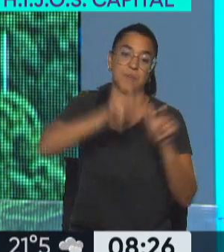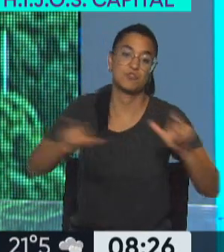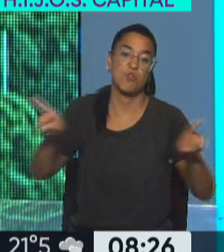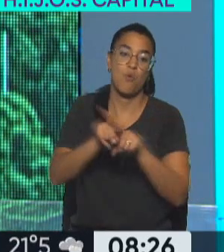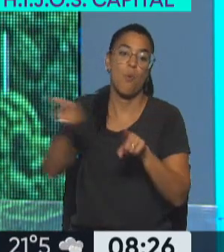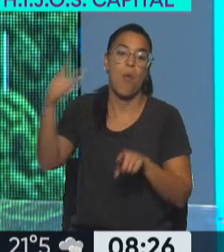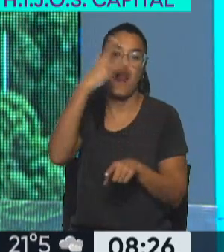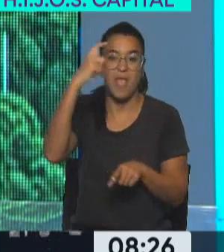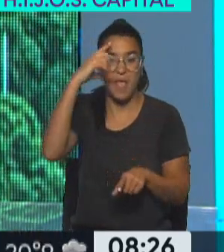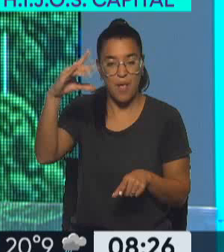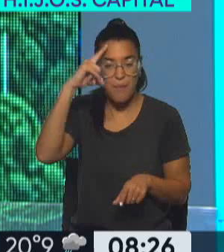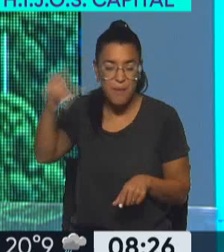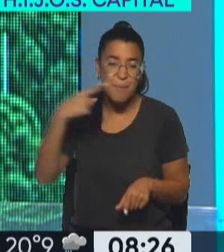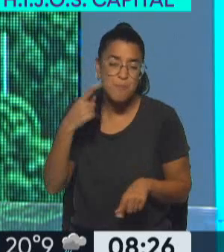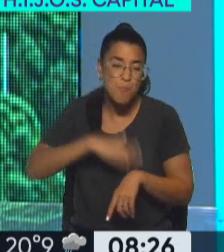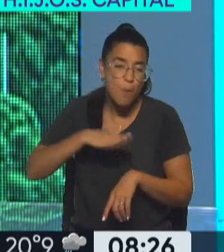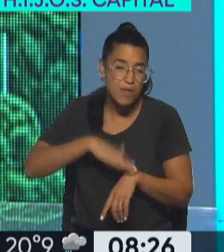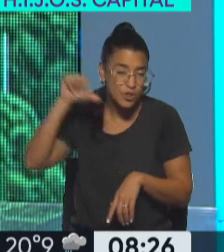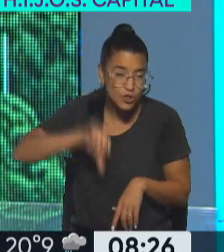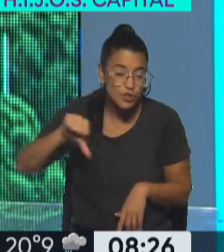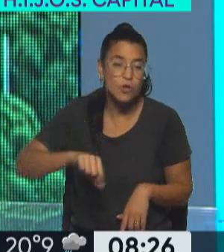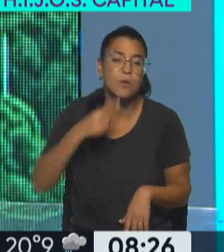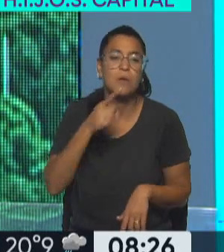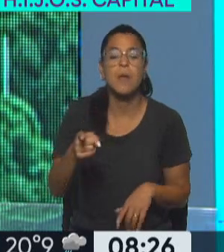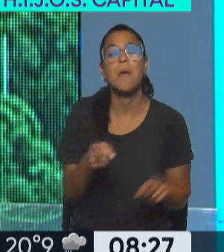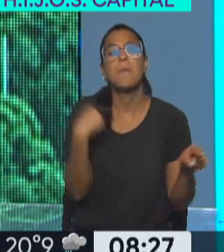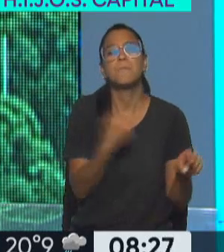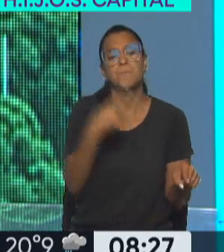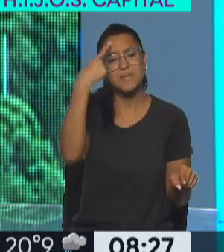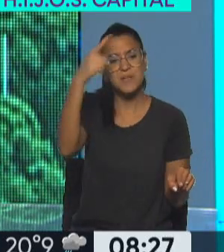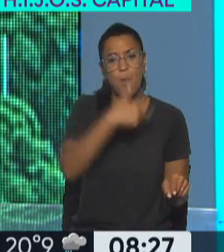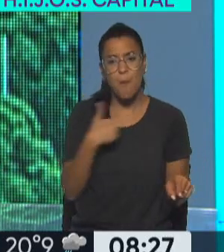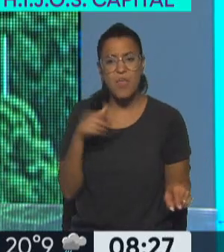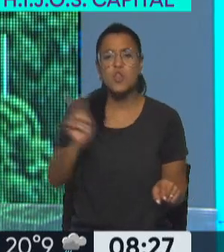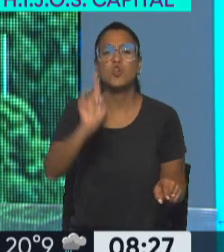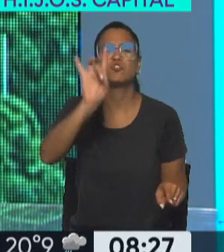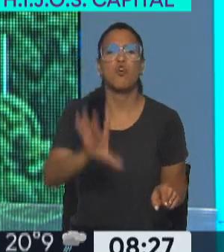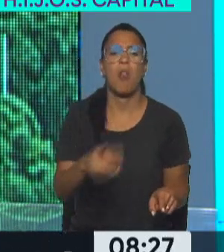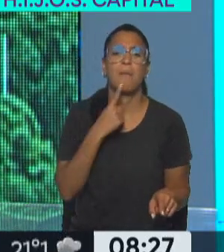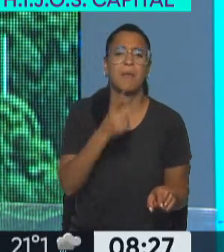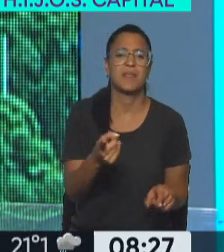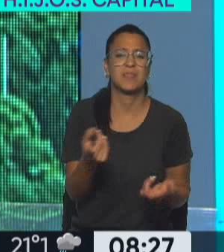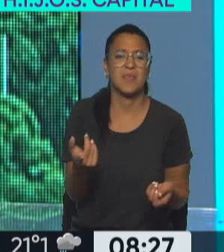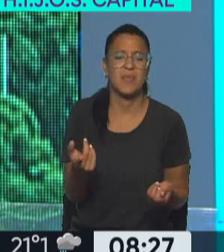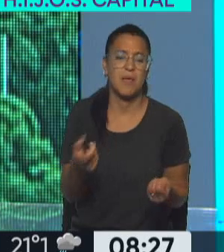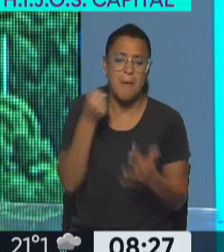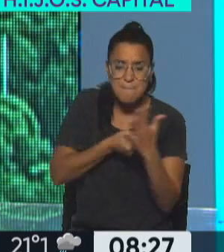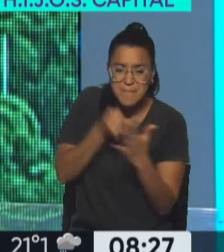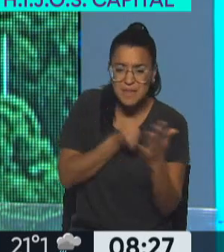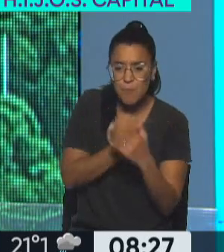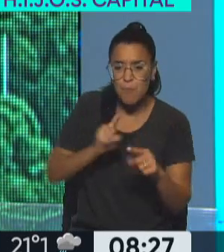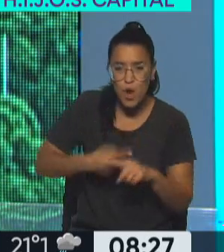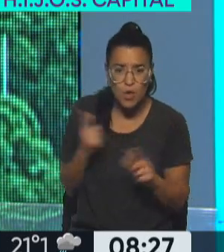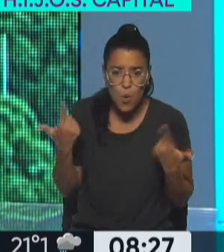que nos han demostrado que en los peores momentos han seguido adelante. Pensemos que las madres no solamente no eran militantes